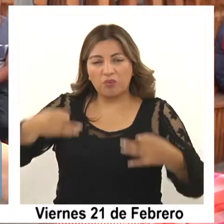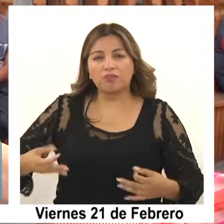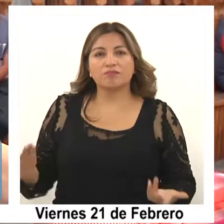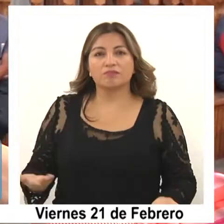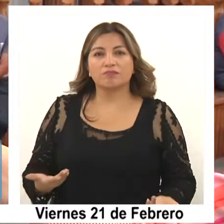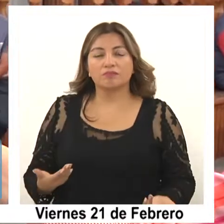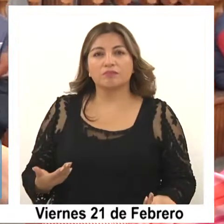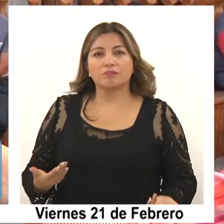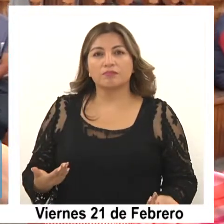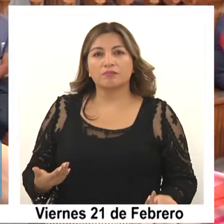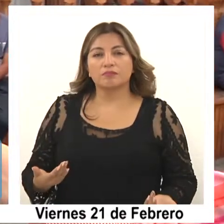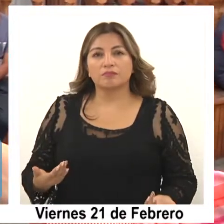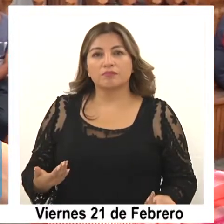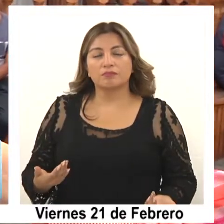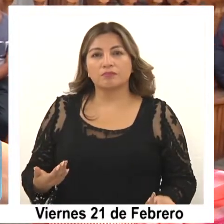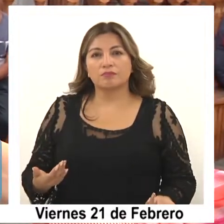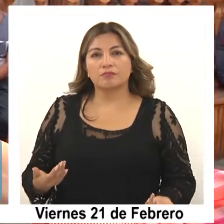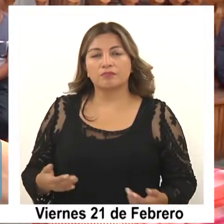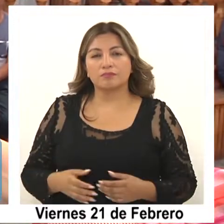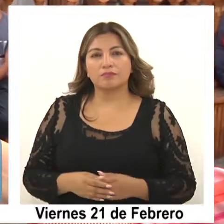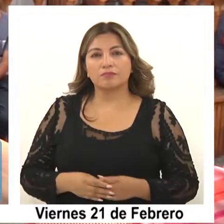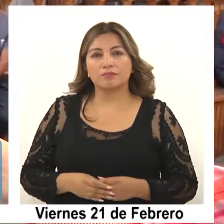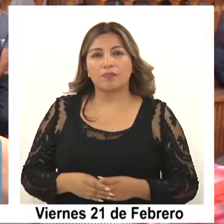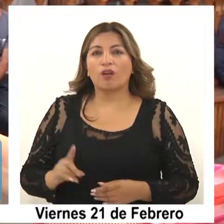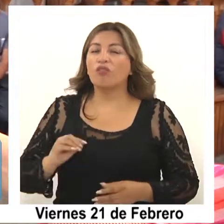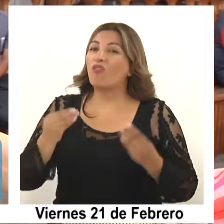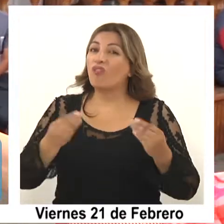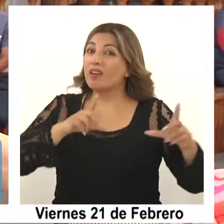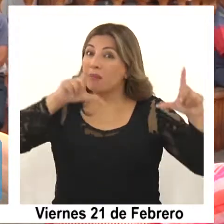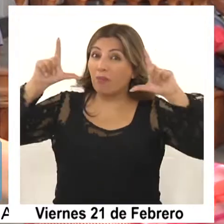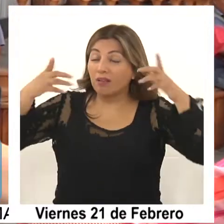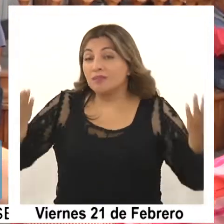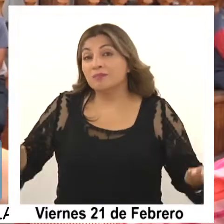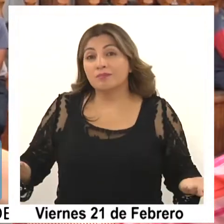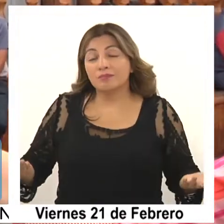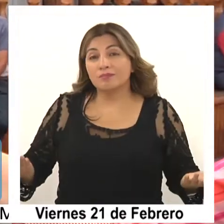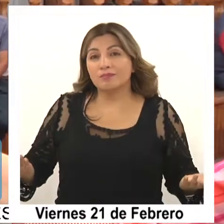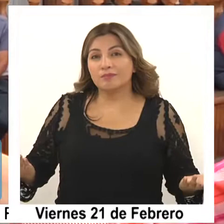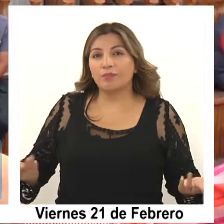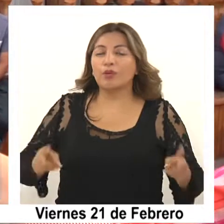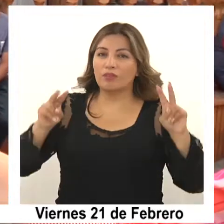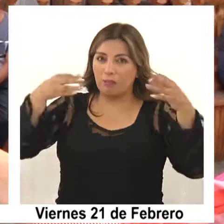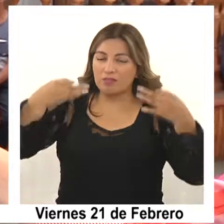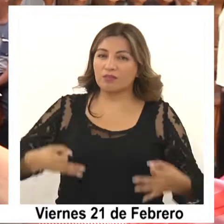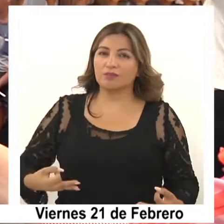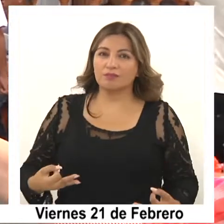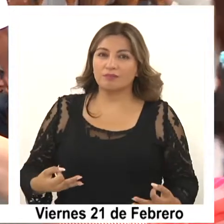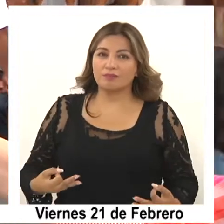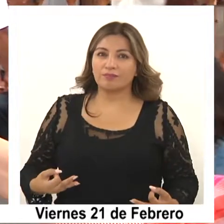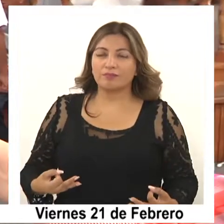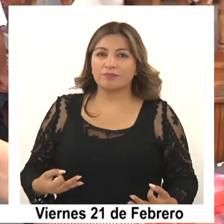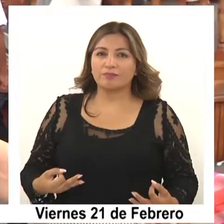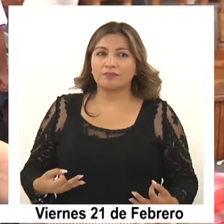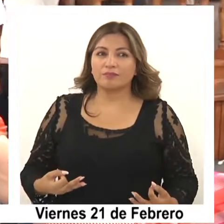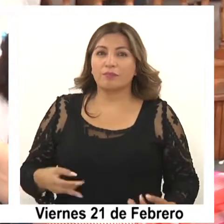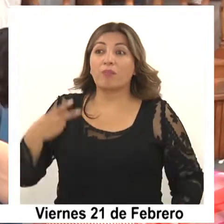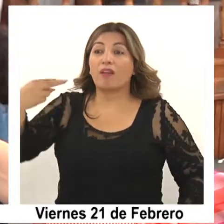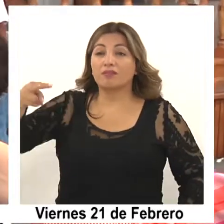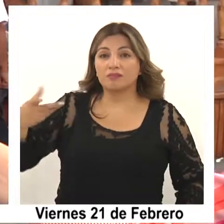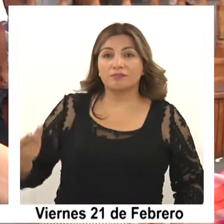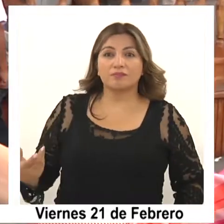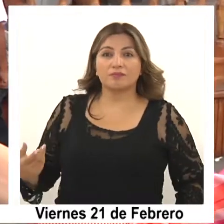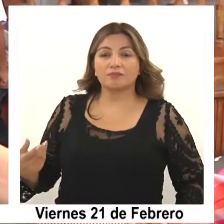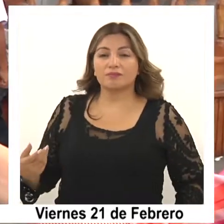por seguridad de ellos, yo encuentro que... O sea, no tiene una buena imagen, no una buena impresión, pero sí, a lo mejor, por medidas de seguridad para